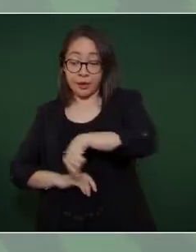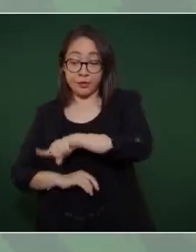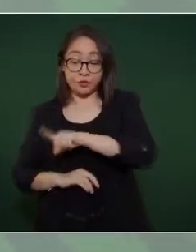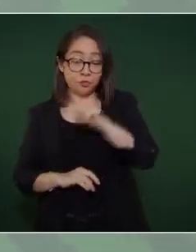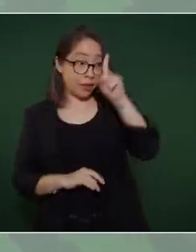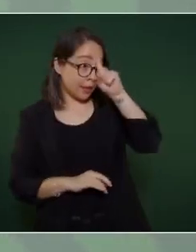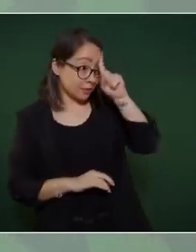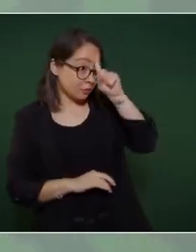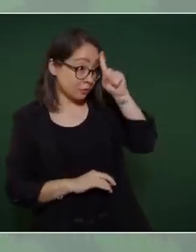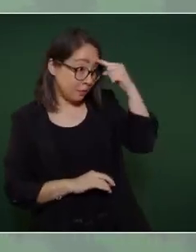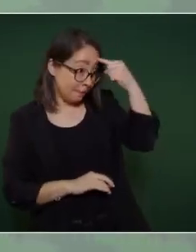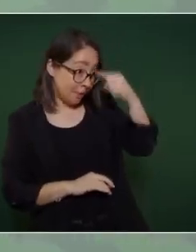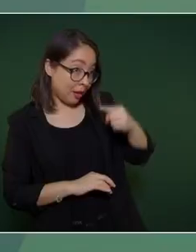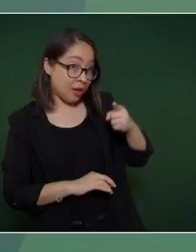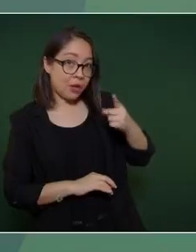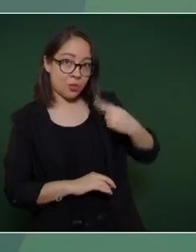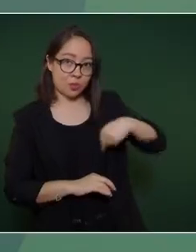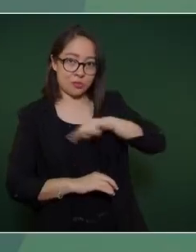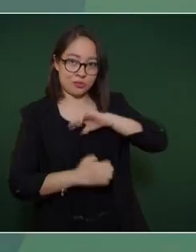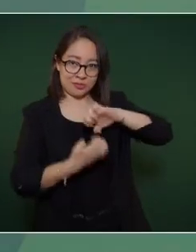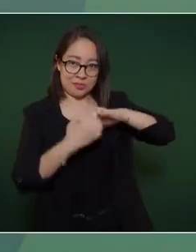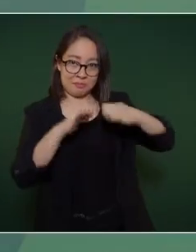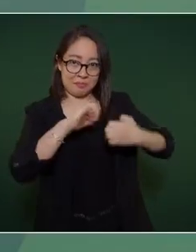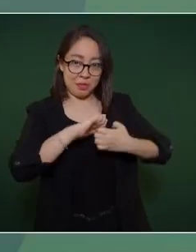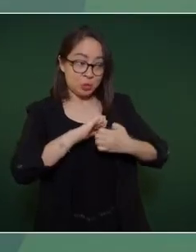nuestros adversarios.